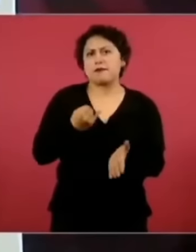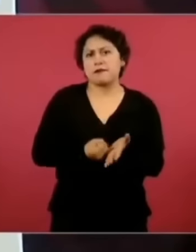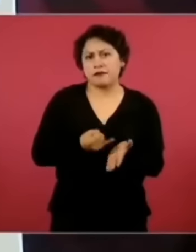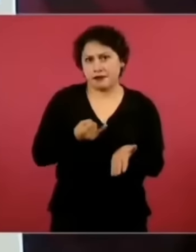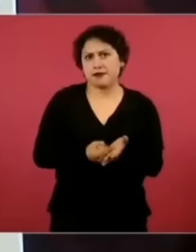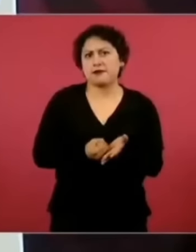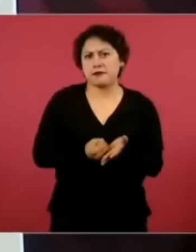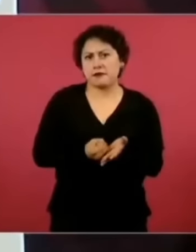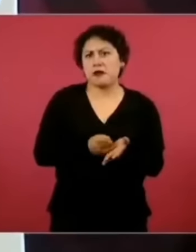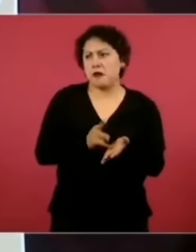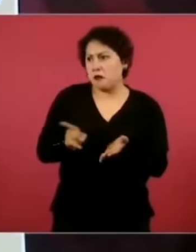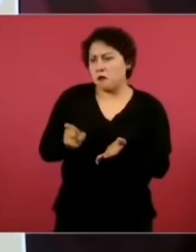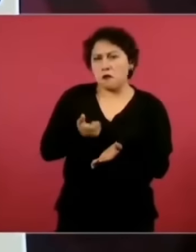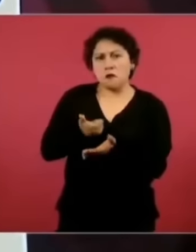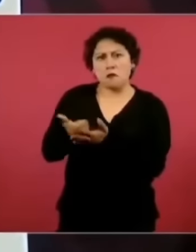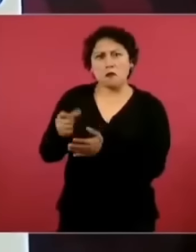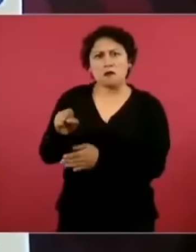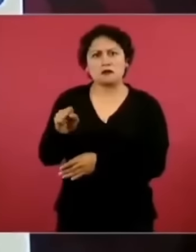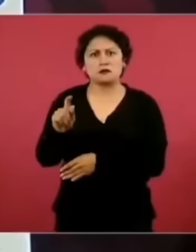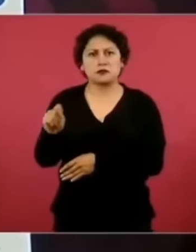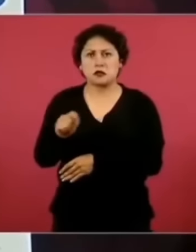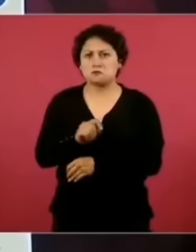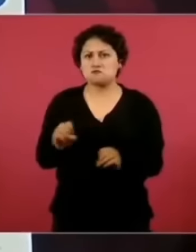en el SAT,